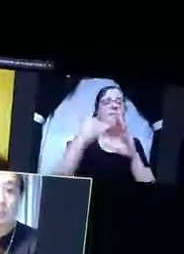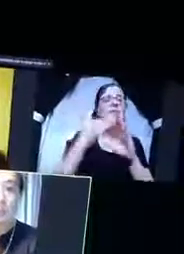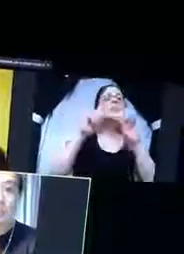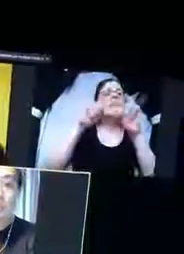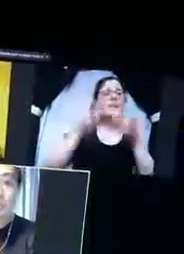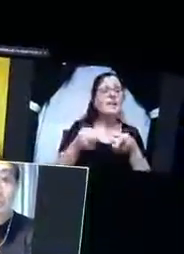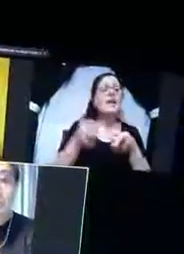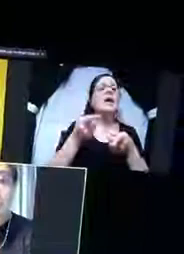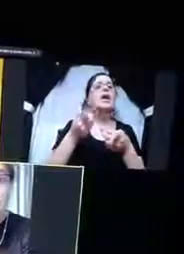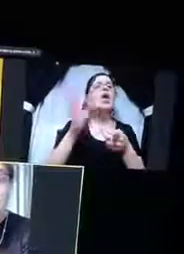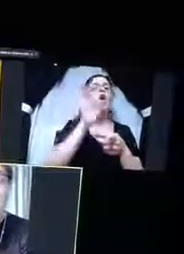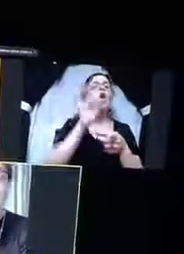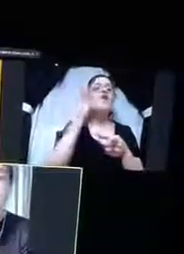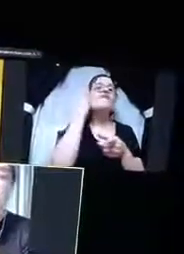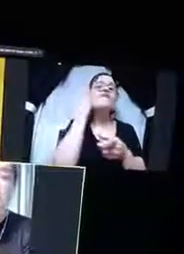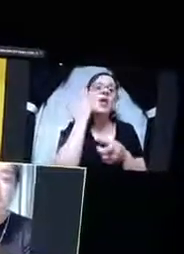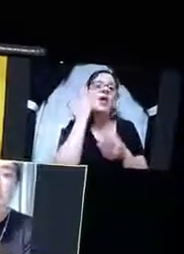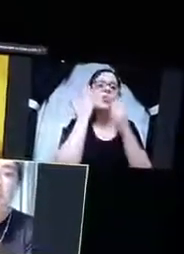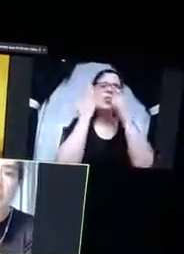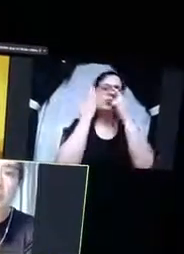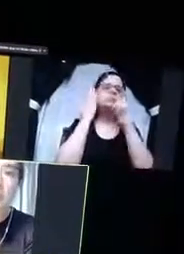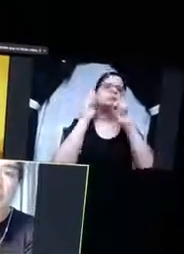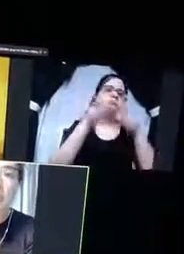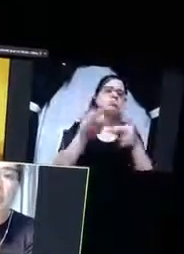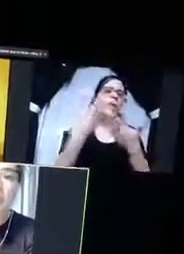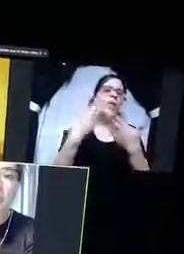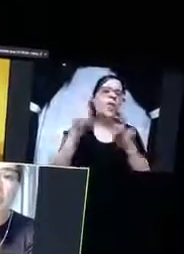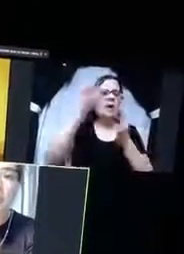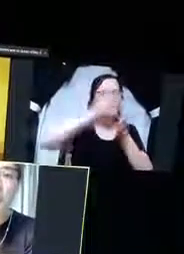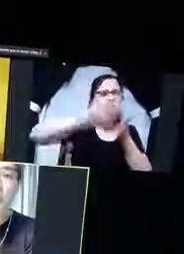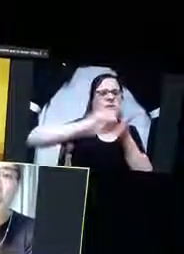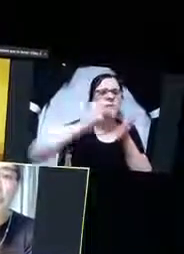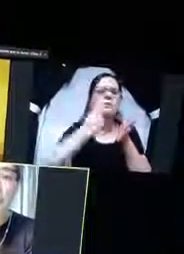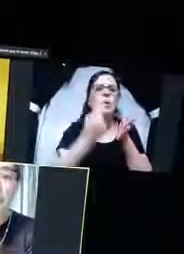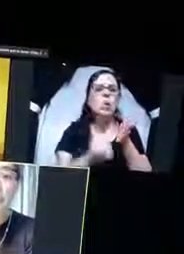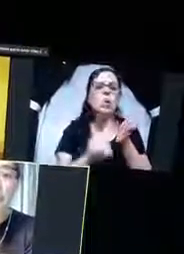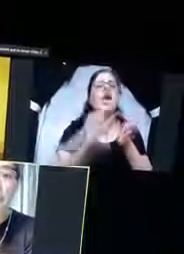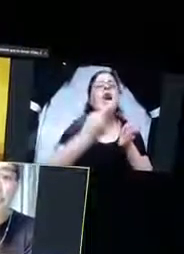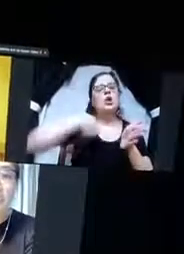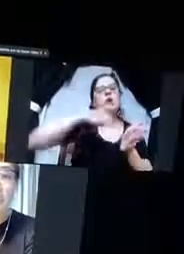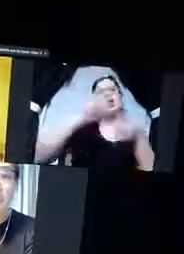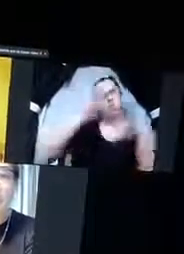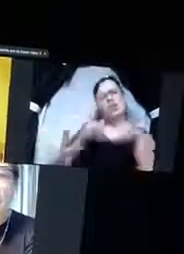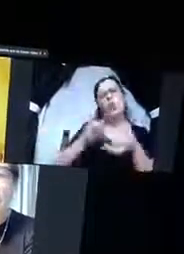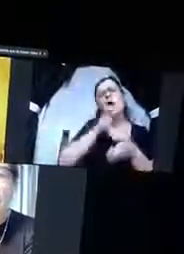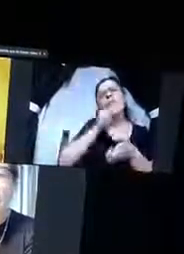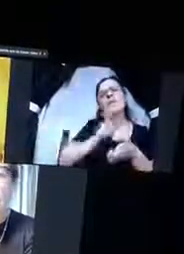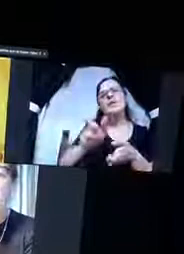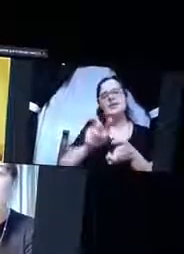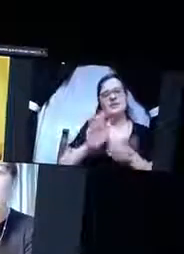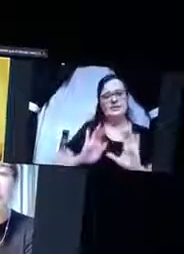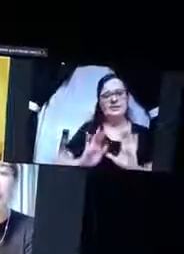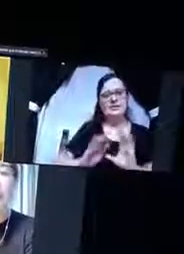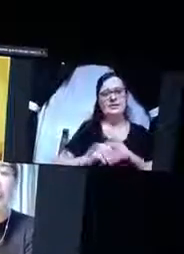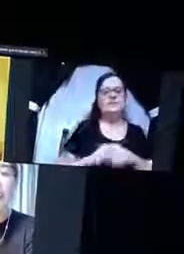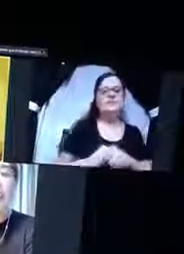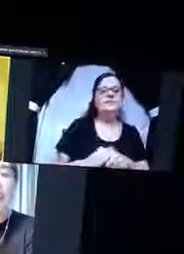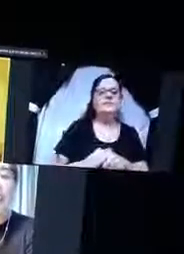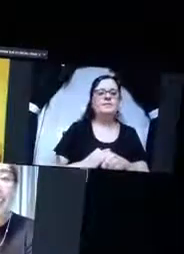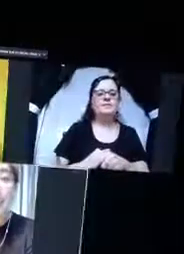en algún mensaje dentro de la página del centro y vamos a asegurarnos de que puedan ser contestadas, ¿sí? Bueno, así